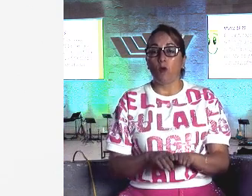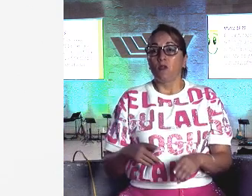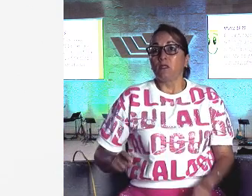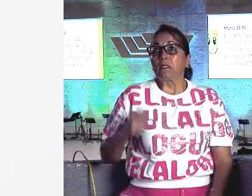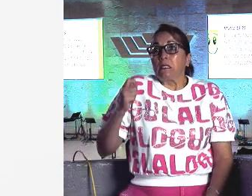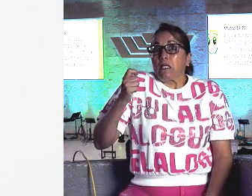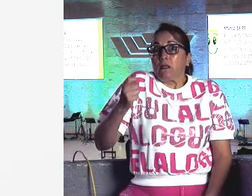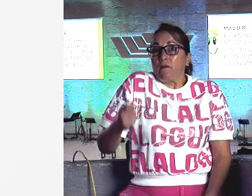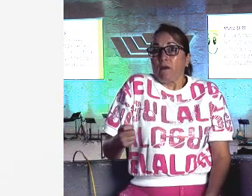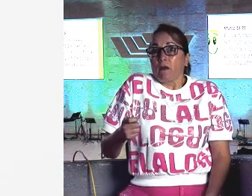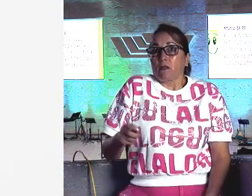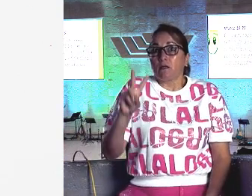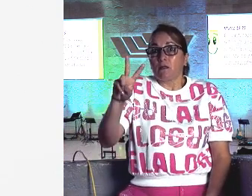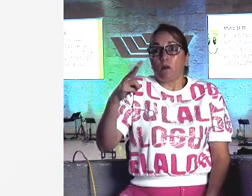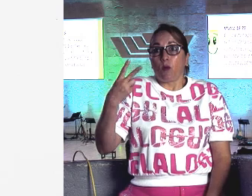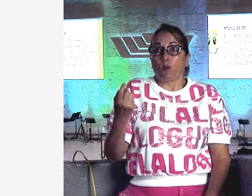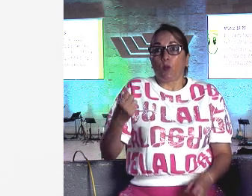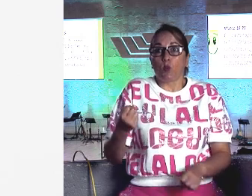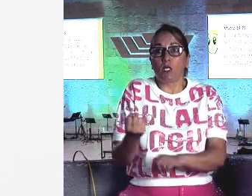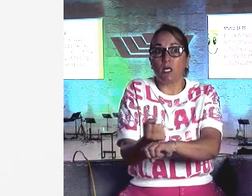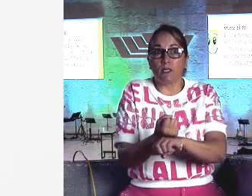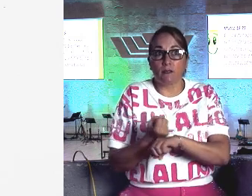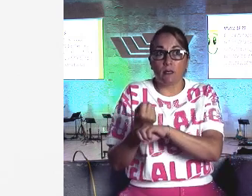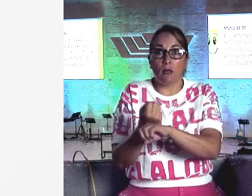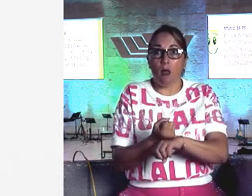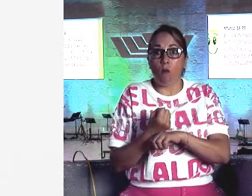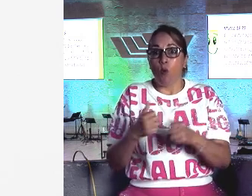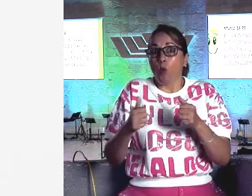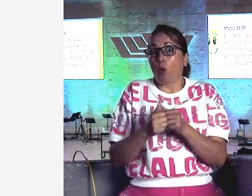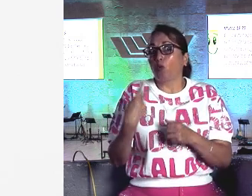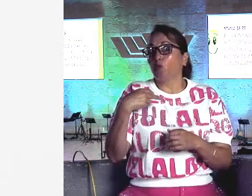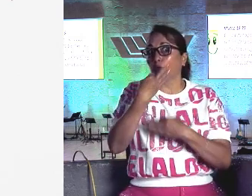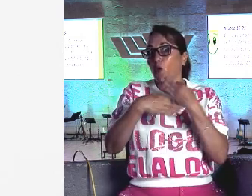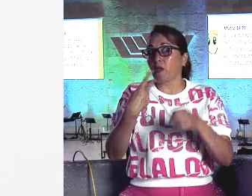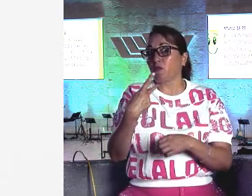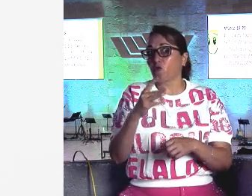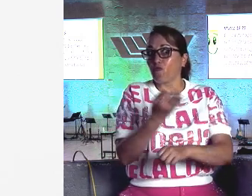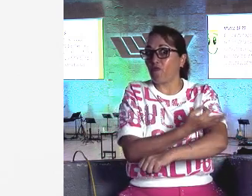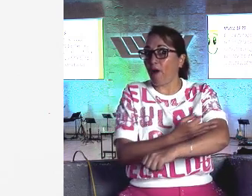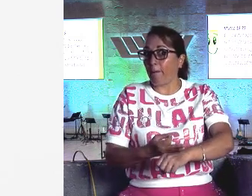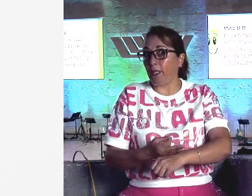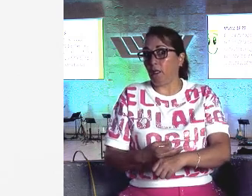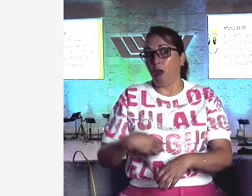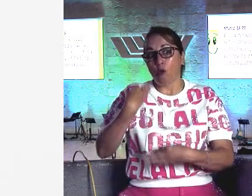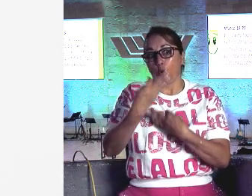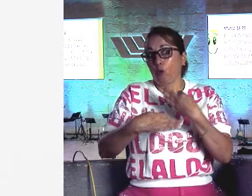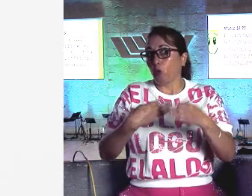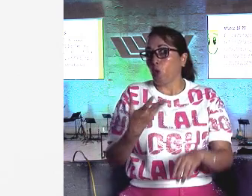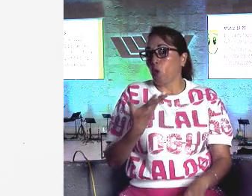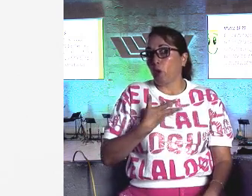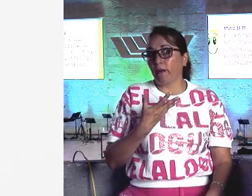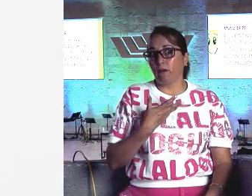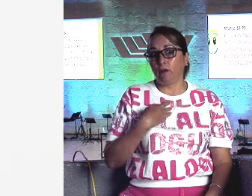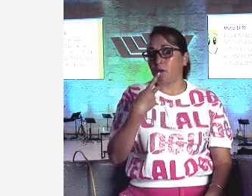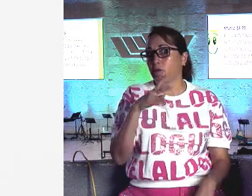un esclavo, junto con su mujer y sus hijos y con todo lo que tenía, para que la deuda quedara